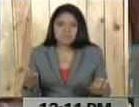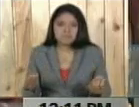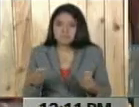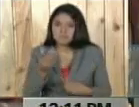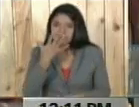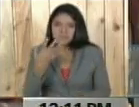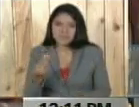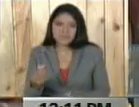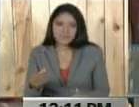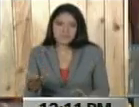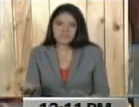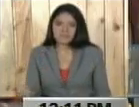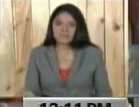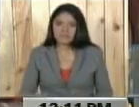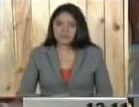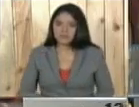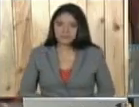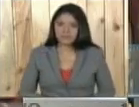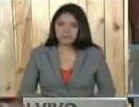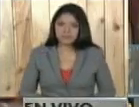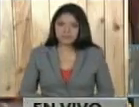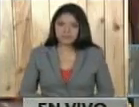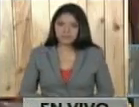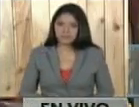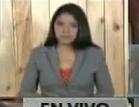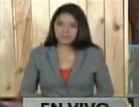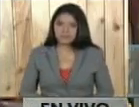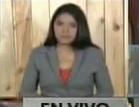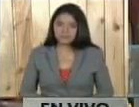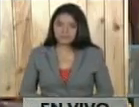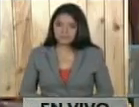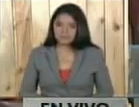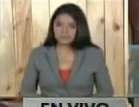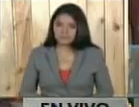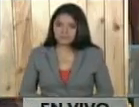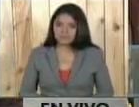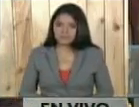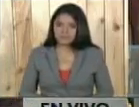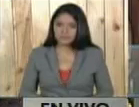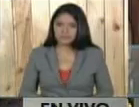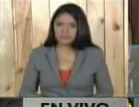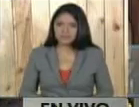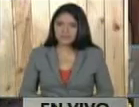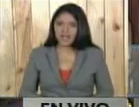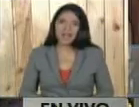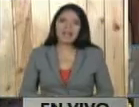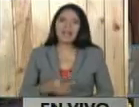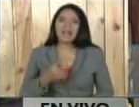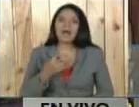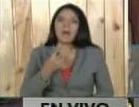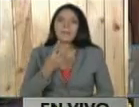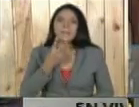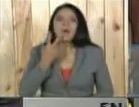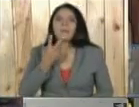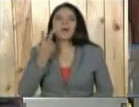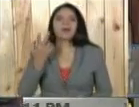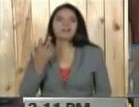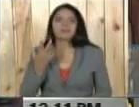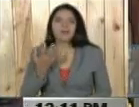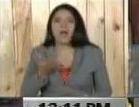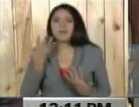digamos, de la vieja y baja política que se utiliza a